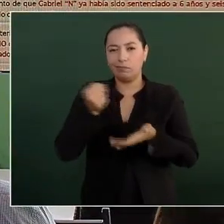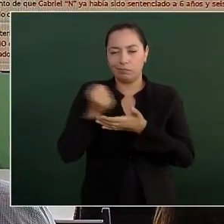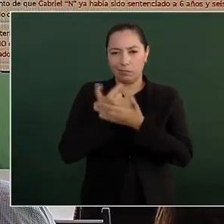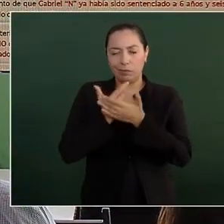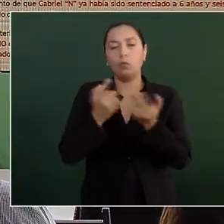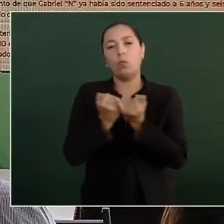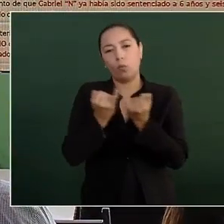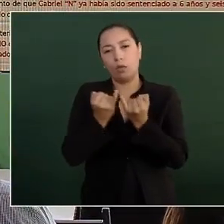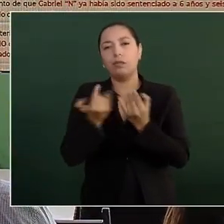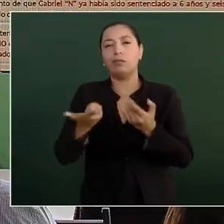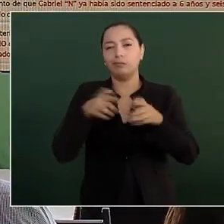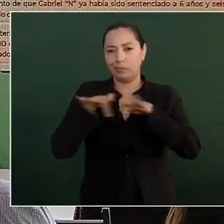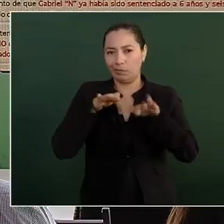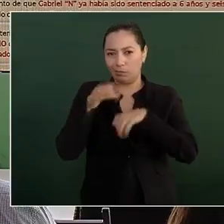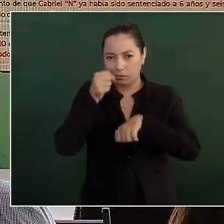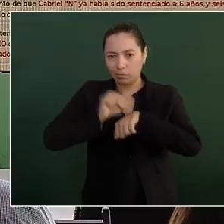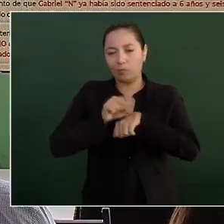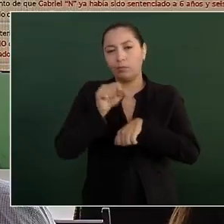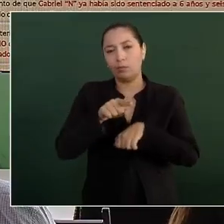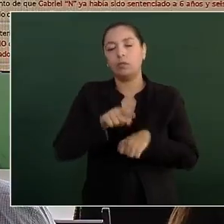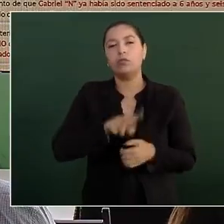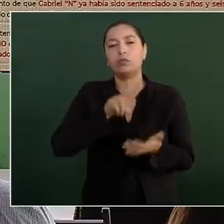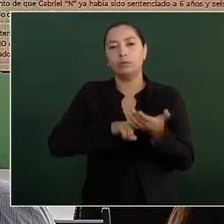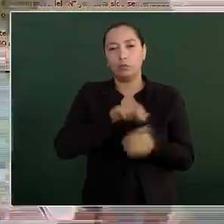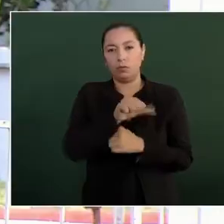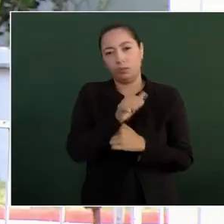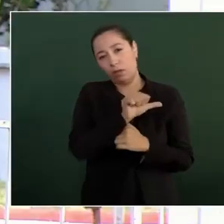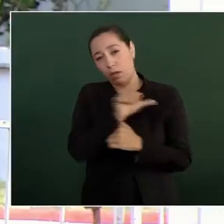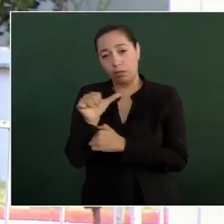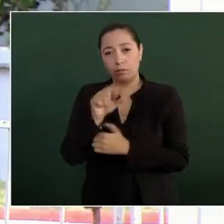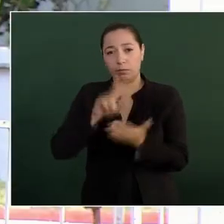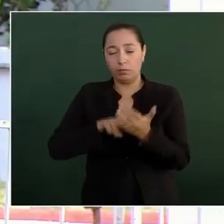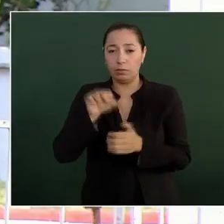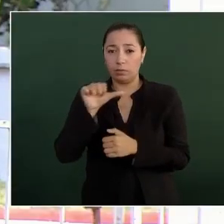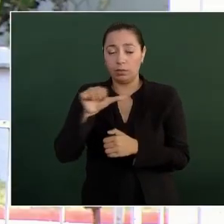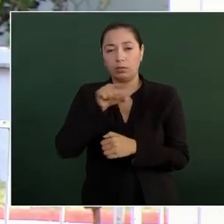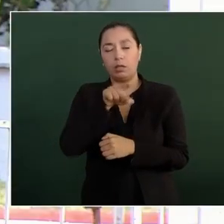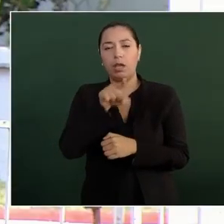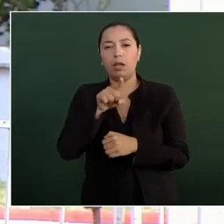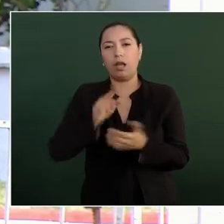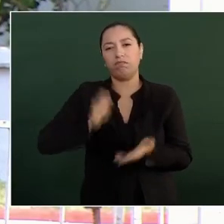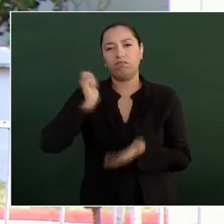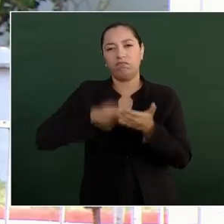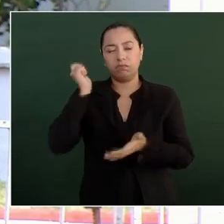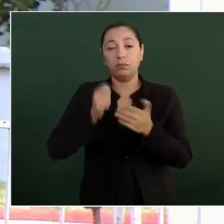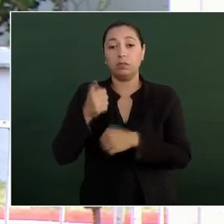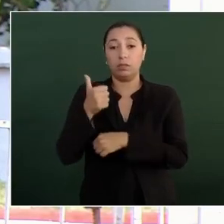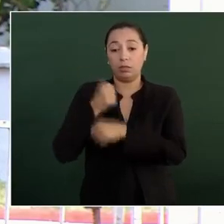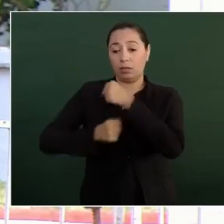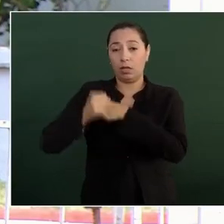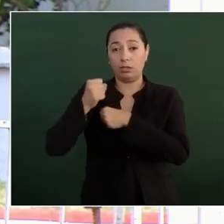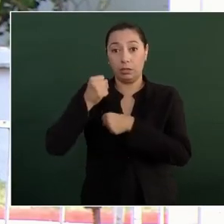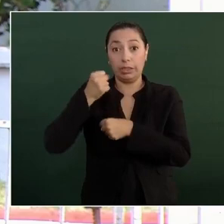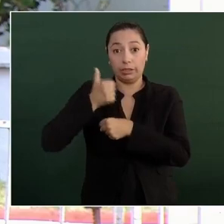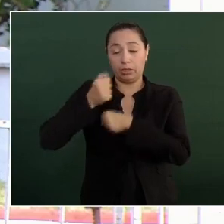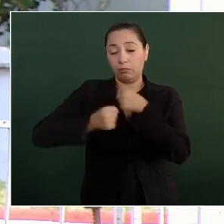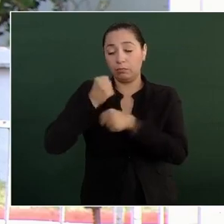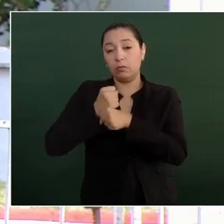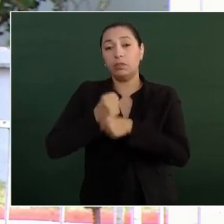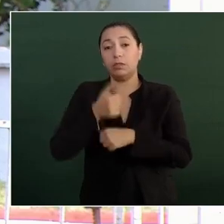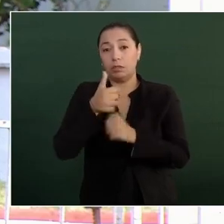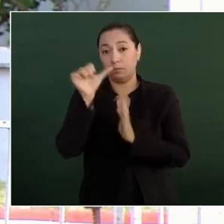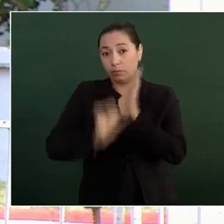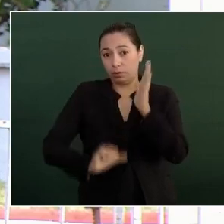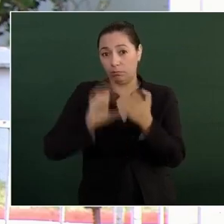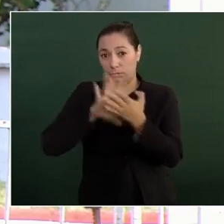del Trabajo del 2011 al 2016. Fue sentenciado a 6 años y 6 meses de prisión. Aquí la